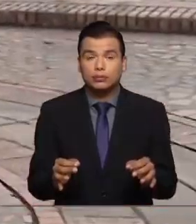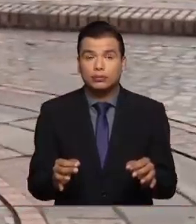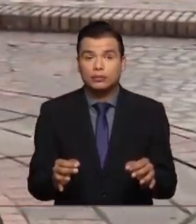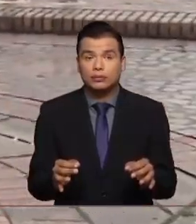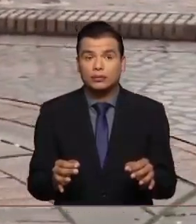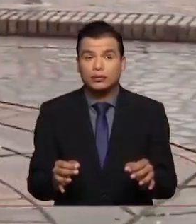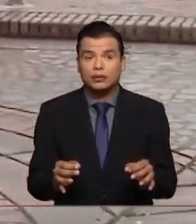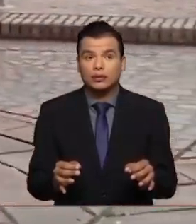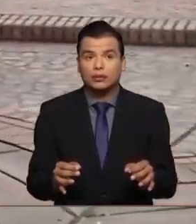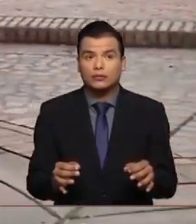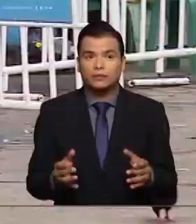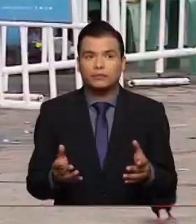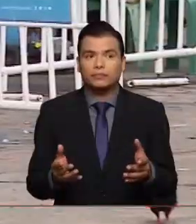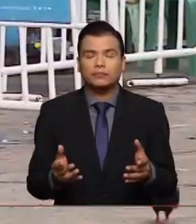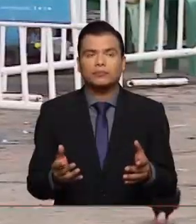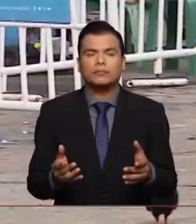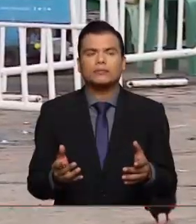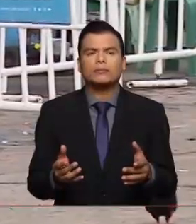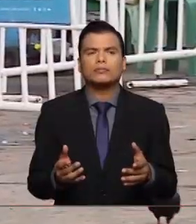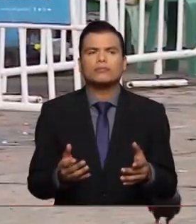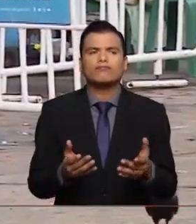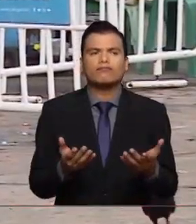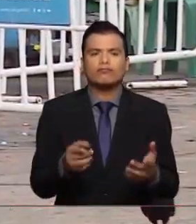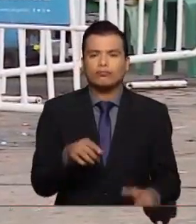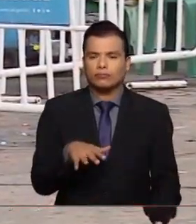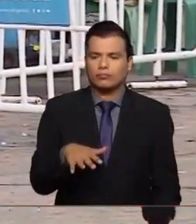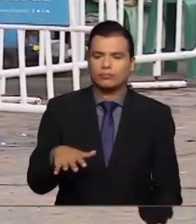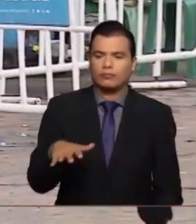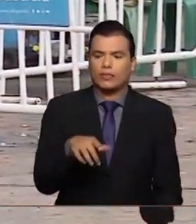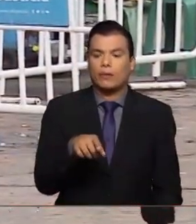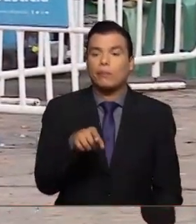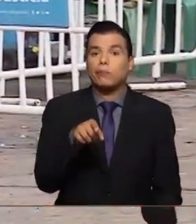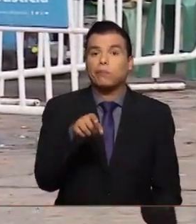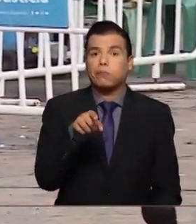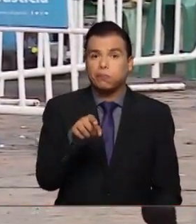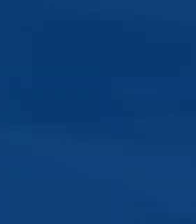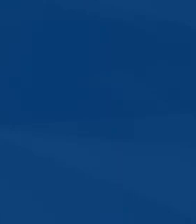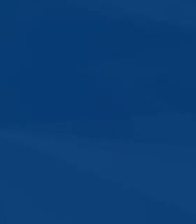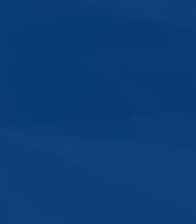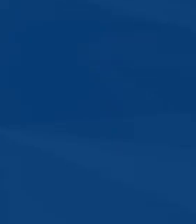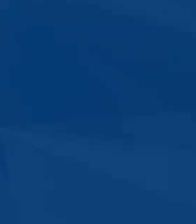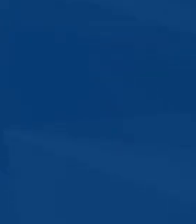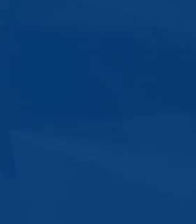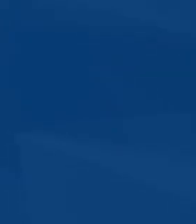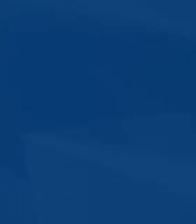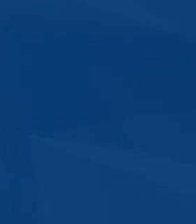Social, a través de diferentes programas, mejorará las condiciones de vida de habitantes de calle.